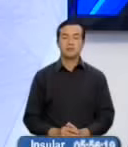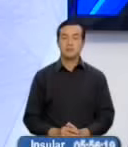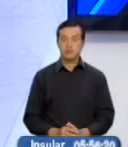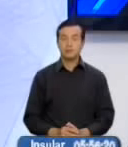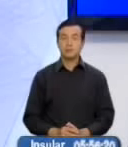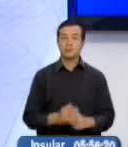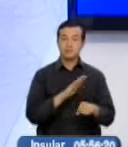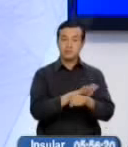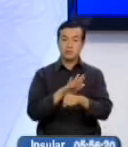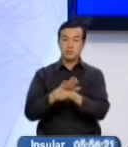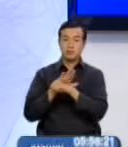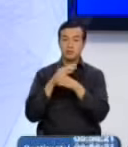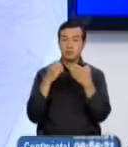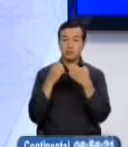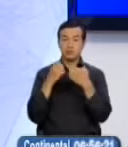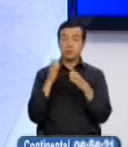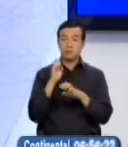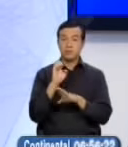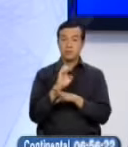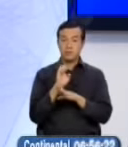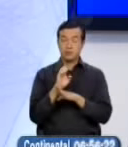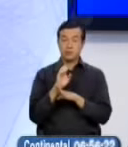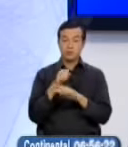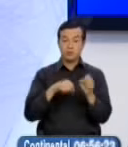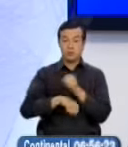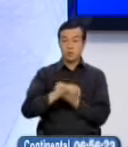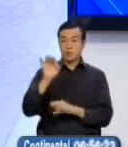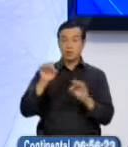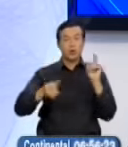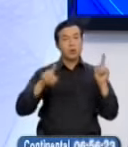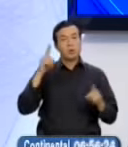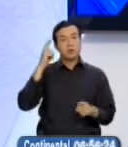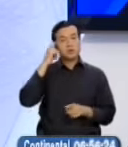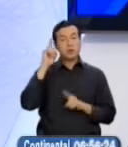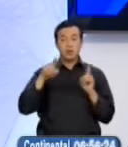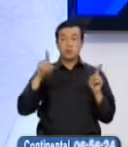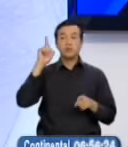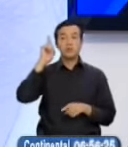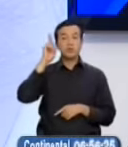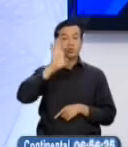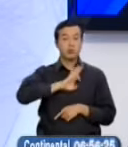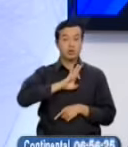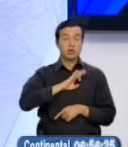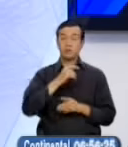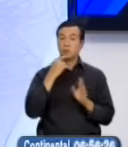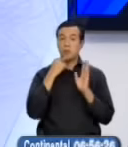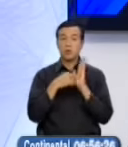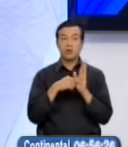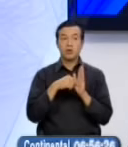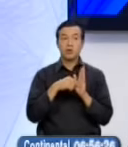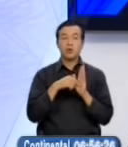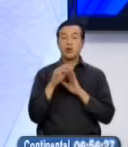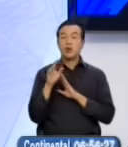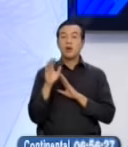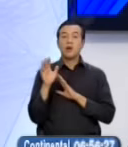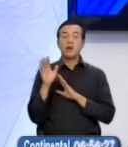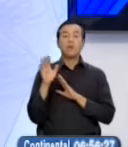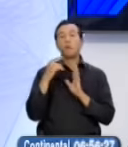La convocatoria de la Selección Ecuatoriana de Fútbol han traído varias reacciones, entre ellas también de dirigentes. Nos referimos en esta ocasión a José Francisco